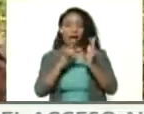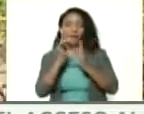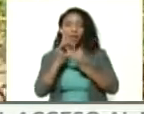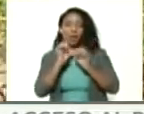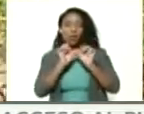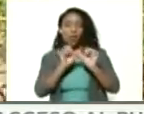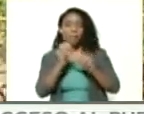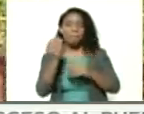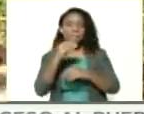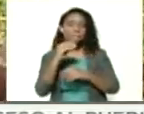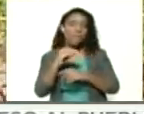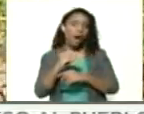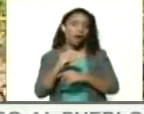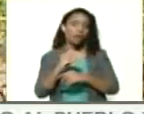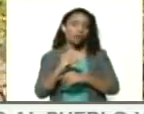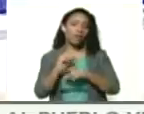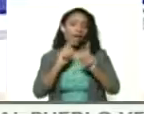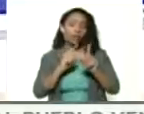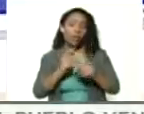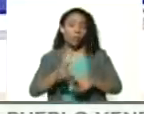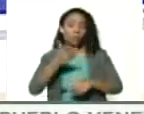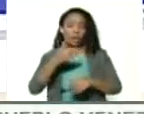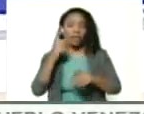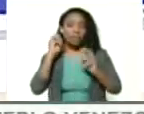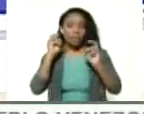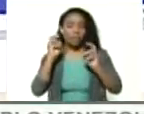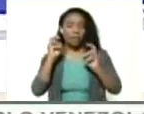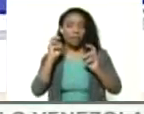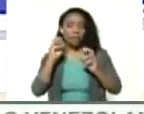más. Es muy importante. Refiriendo aspectos